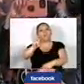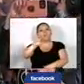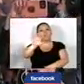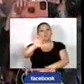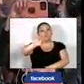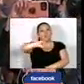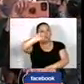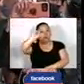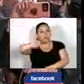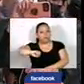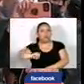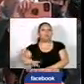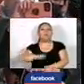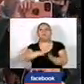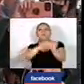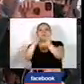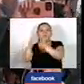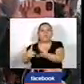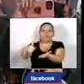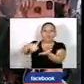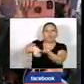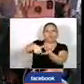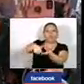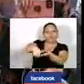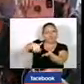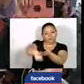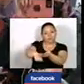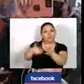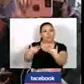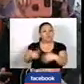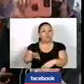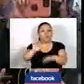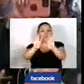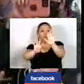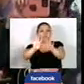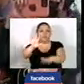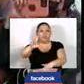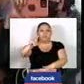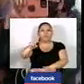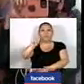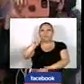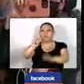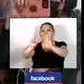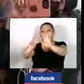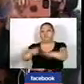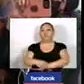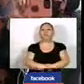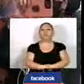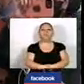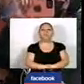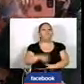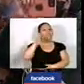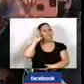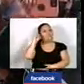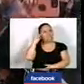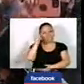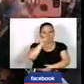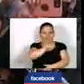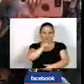y en el caso de consejos municipales 95.17 es decir que